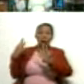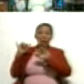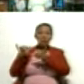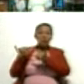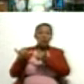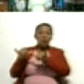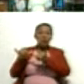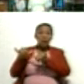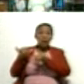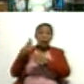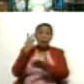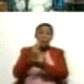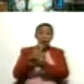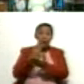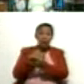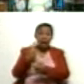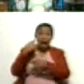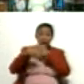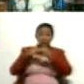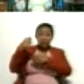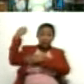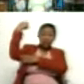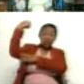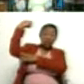porque estaría redundando.